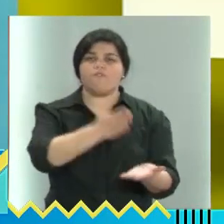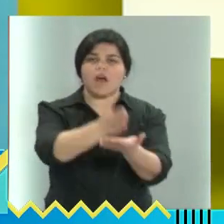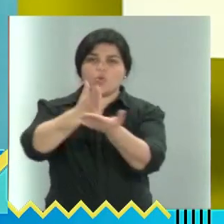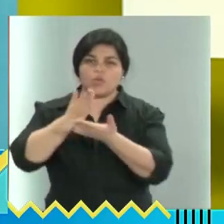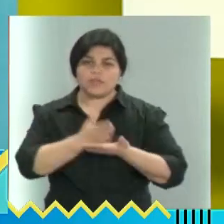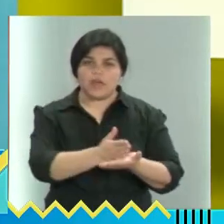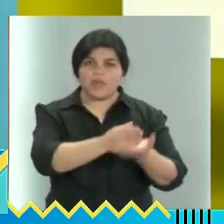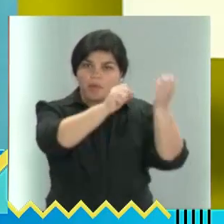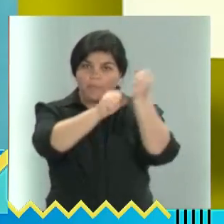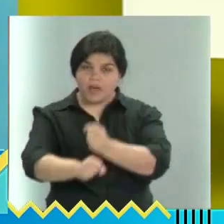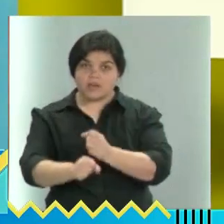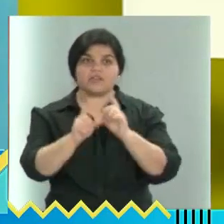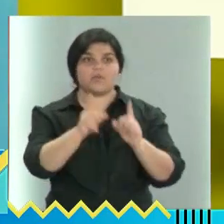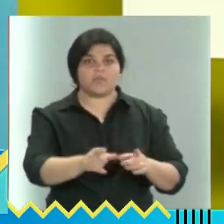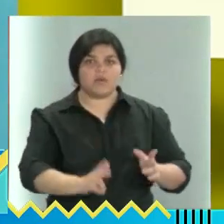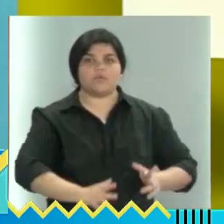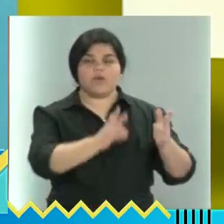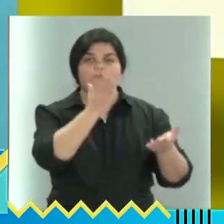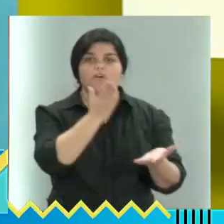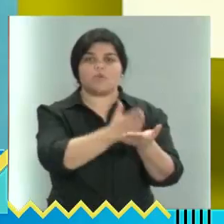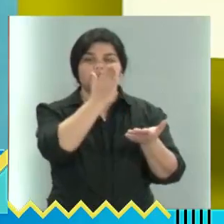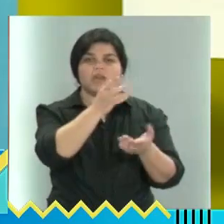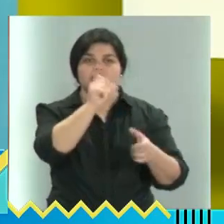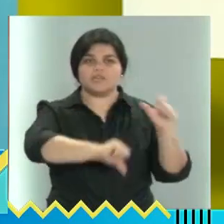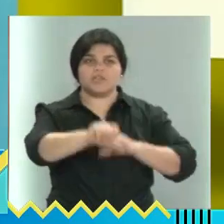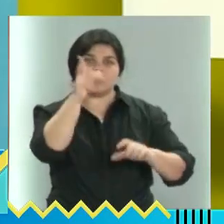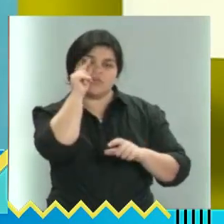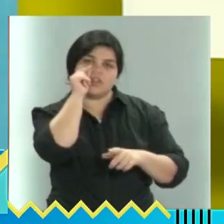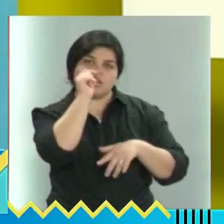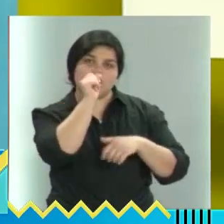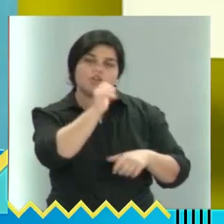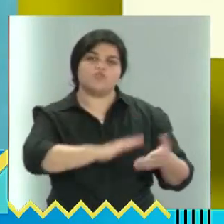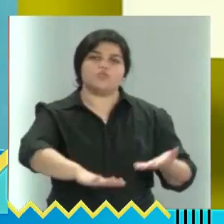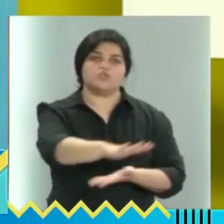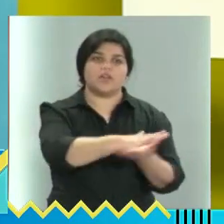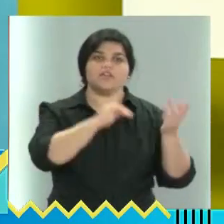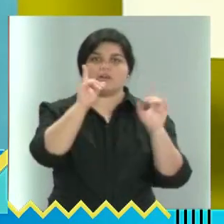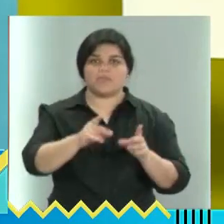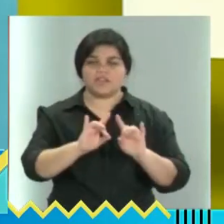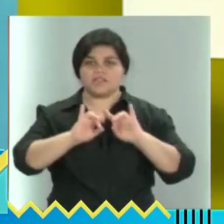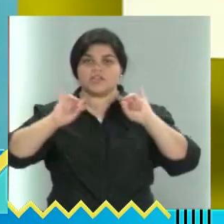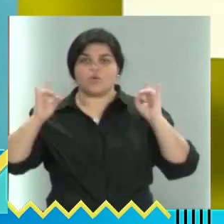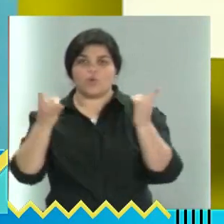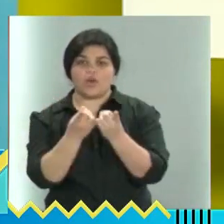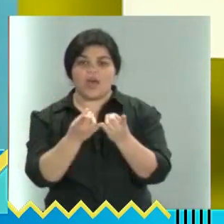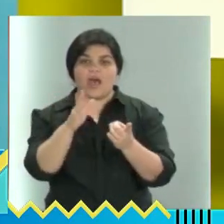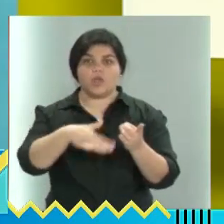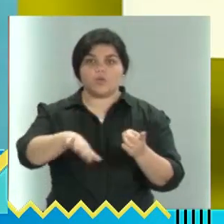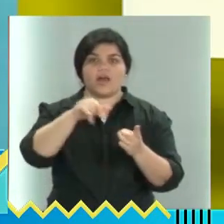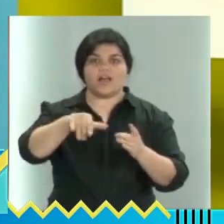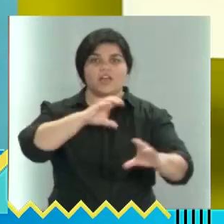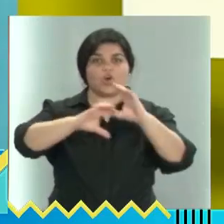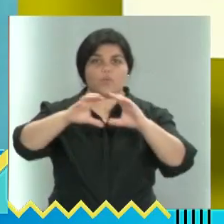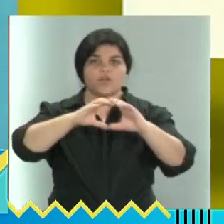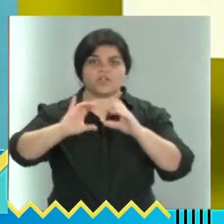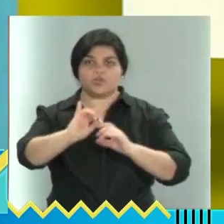en la creación de la Facultad de Ciencias Políticas y Sociales. Ya les voy a ir contando algunas cosas más. Del CICUM, por ejemplo, el Centro de Información y Comunicación de la